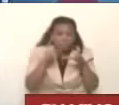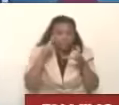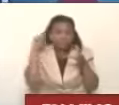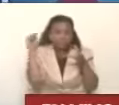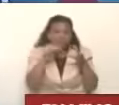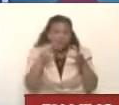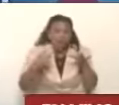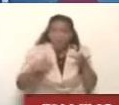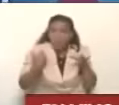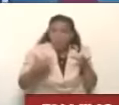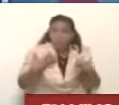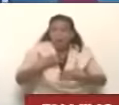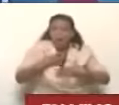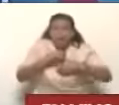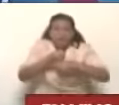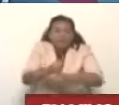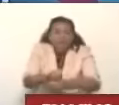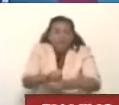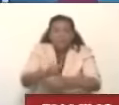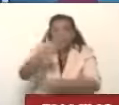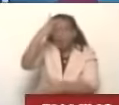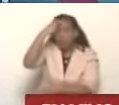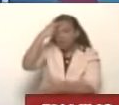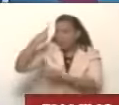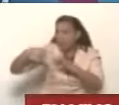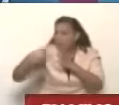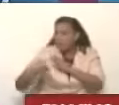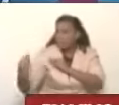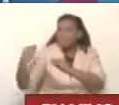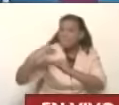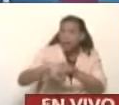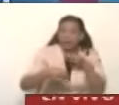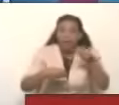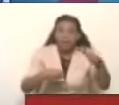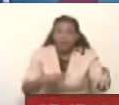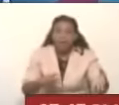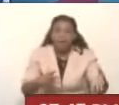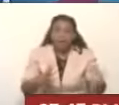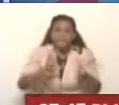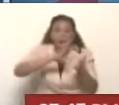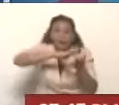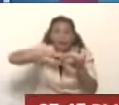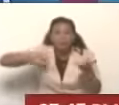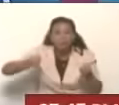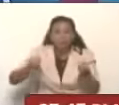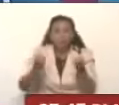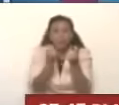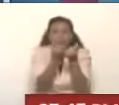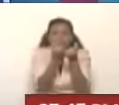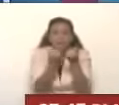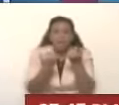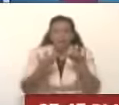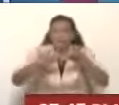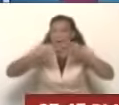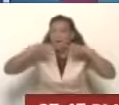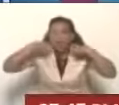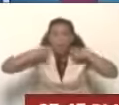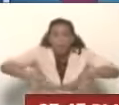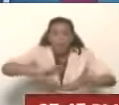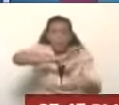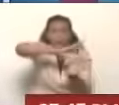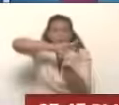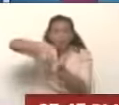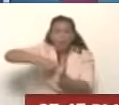que aprovechó la confianza y el poder que se les dio, no solo para desfalcar al país, no solo para